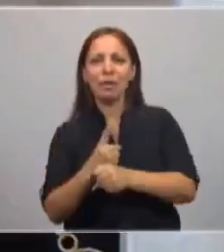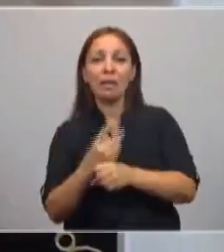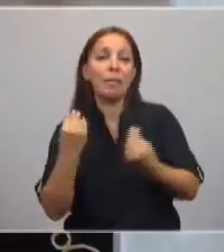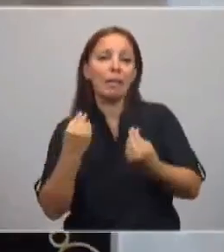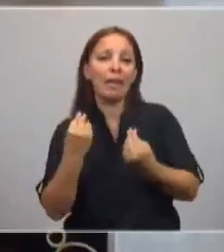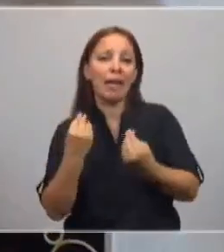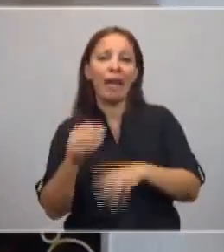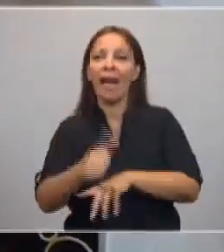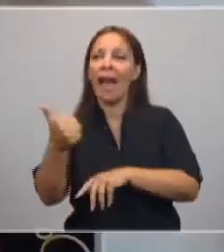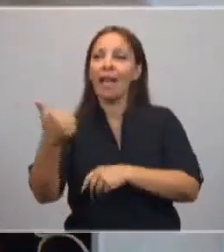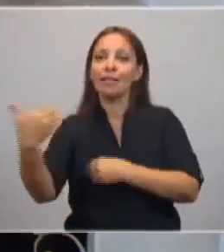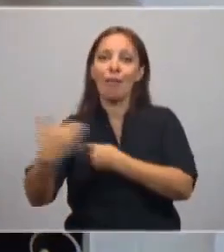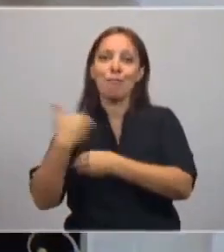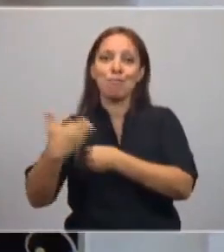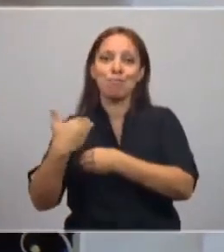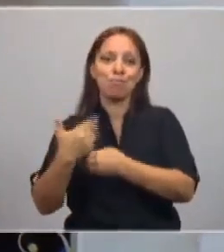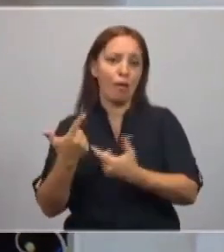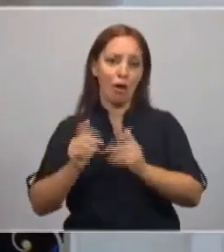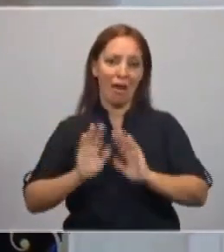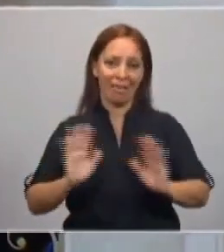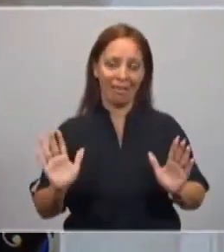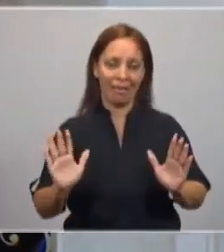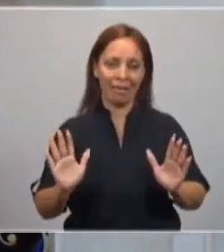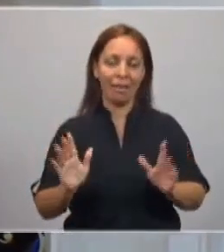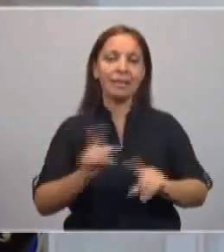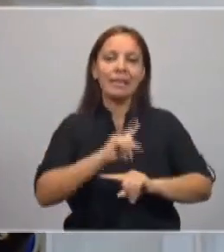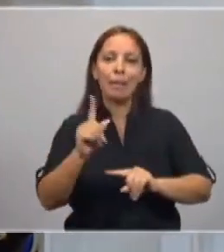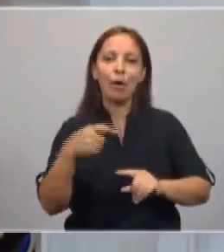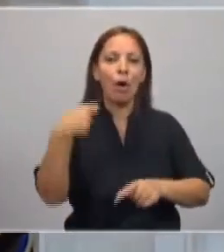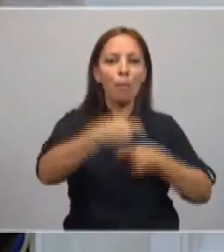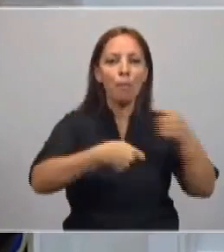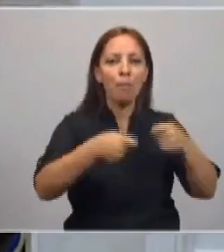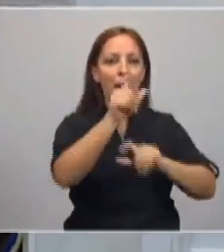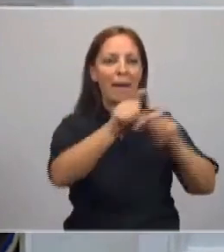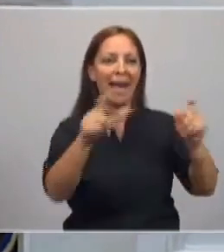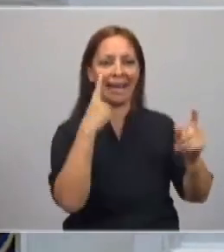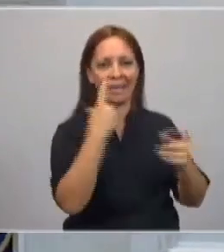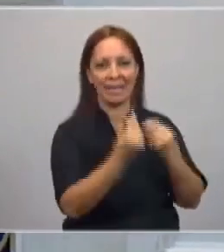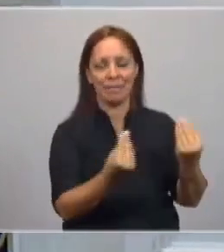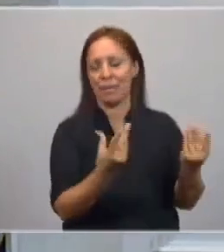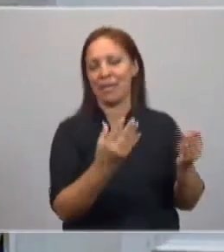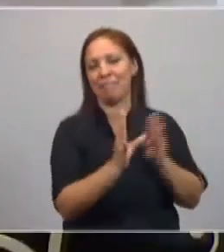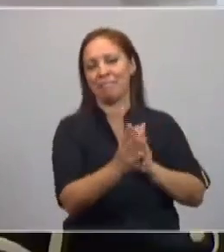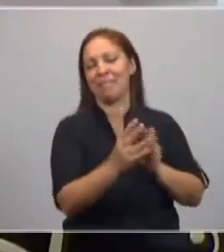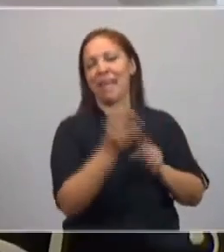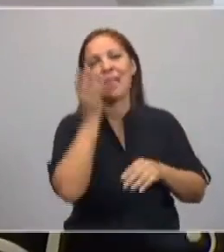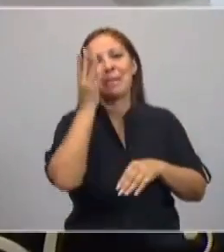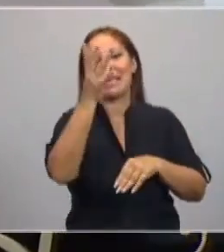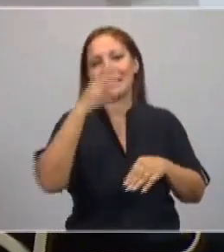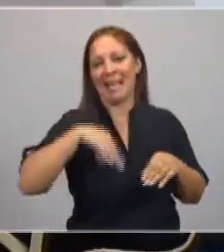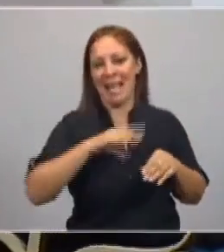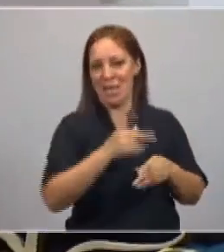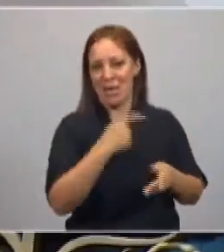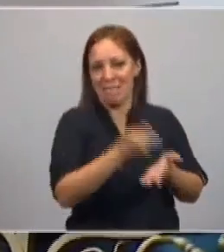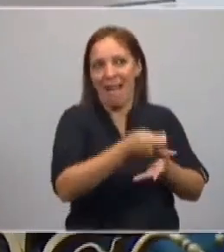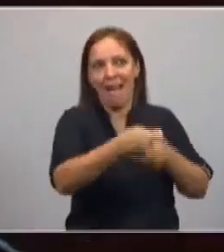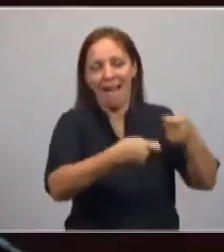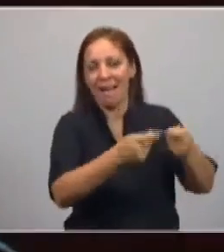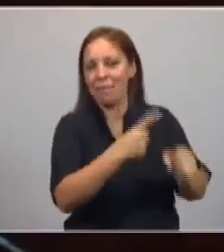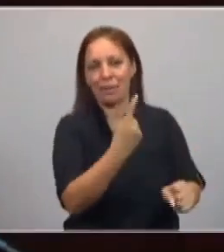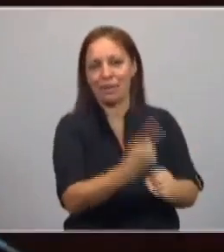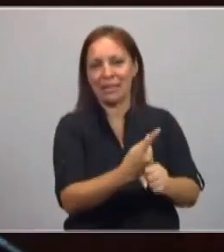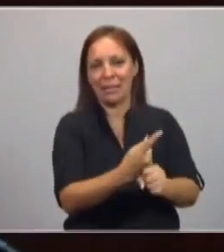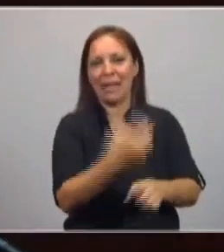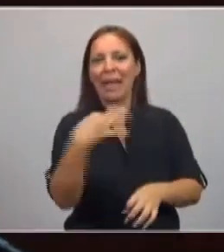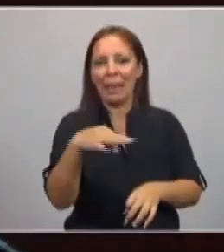ganancia, ni tampoco las financiarán los vecinos porque exceden sus presupuestos familiares. O las hace el